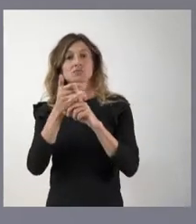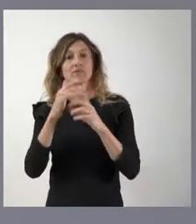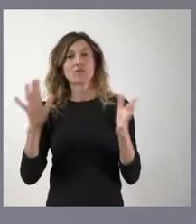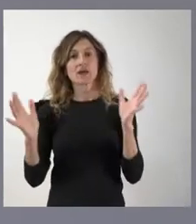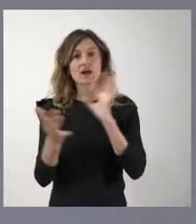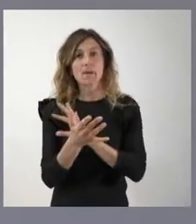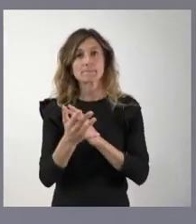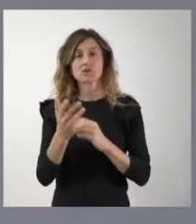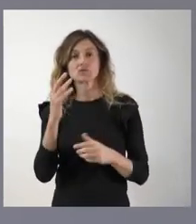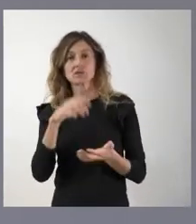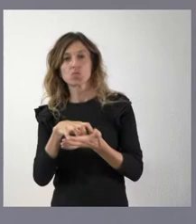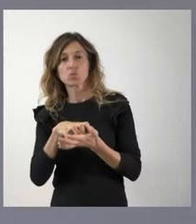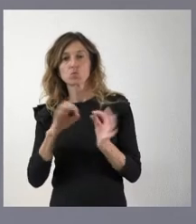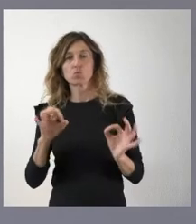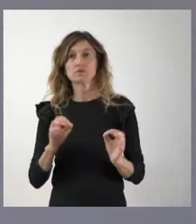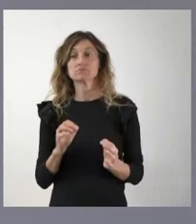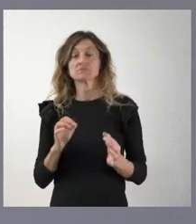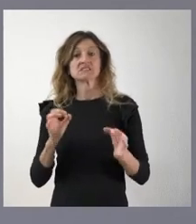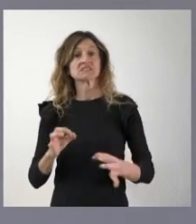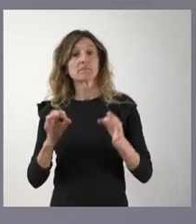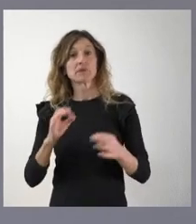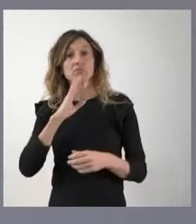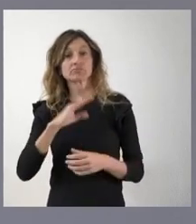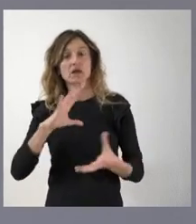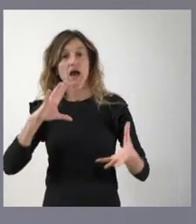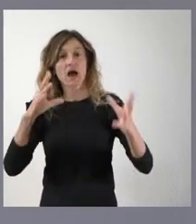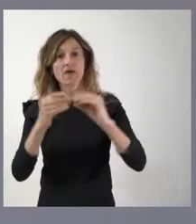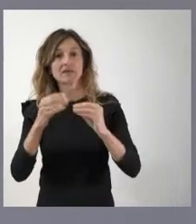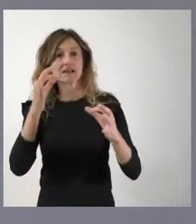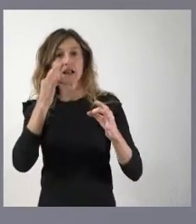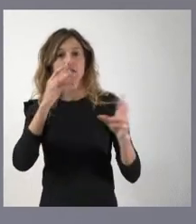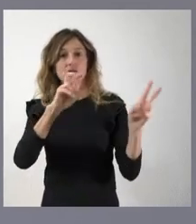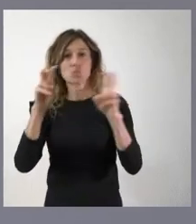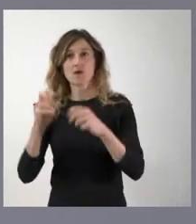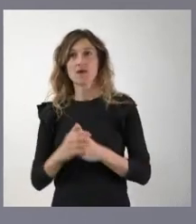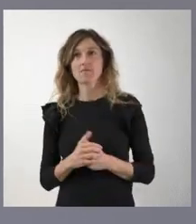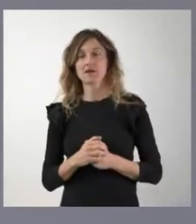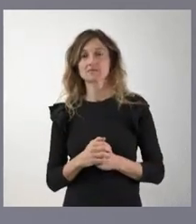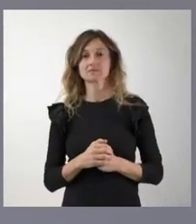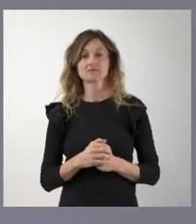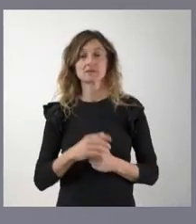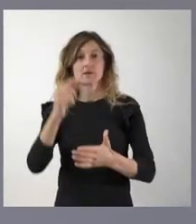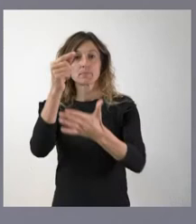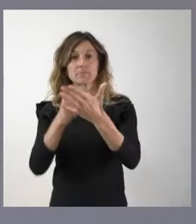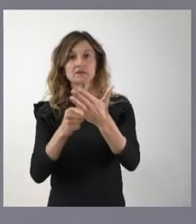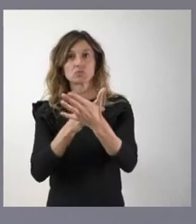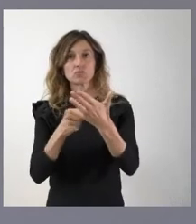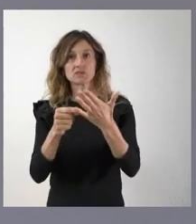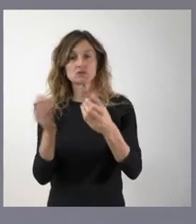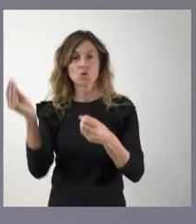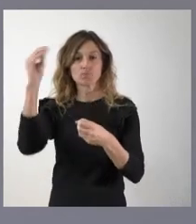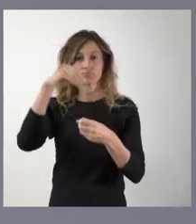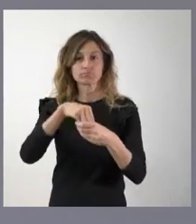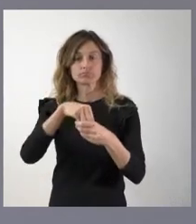cambios y de incertidumbres Pues siempre conviene adaptarse a esas nuevas realidades y naturalmente que el presupuesto incluye